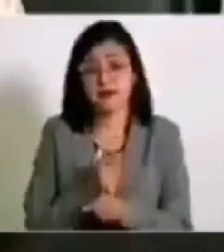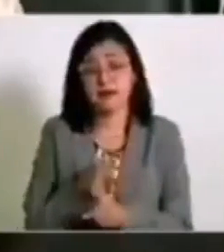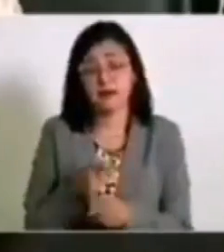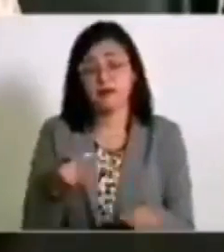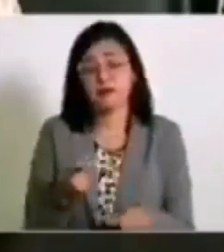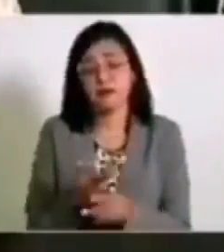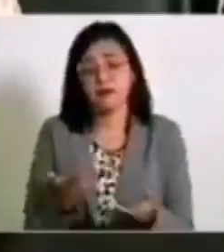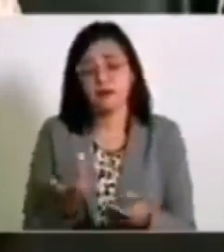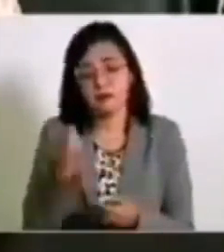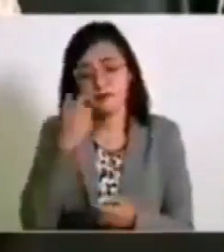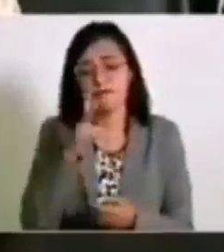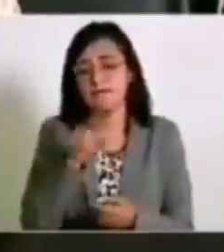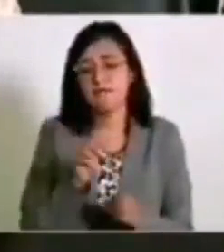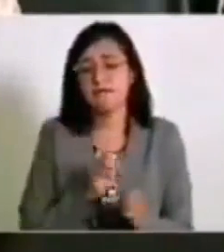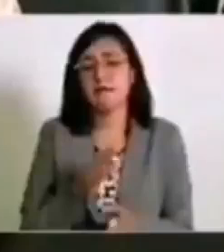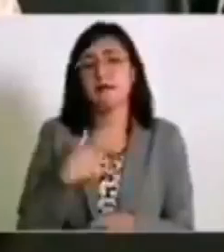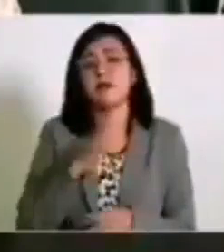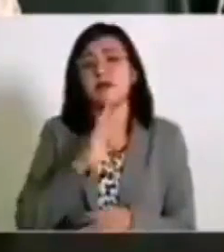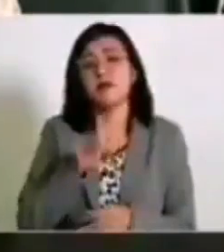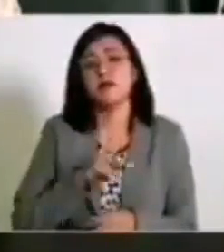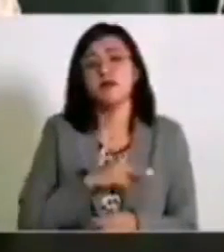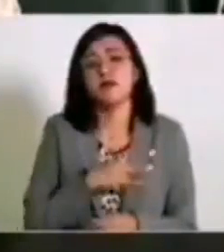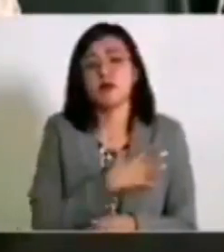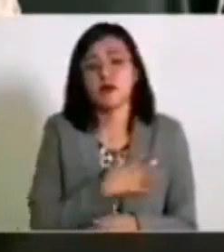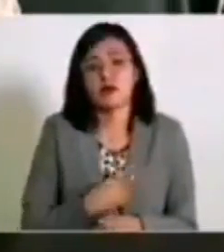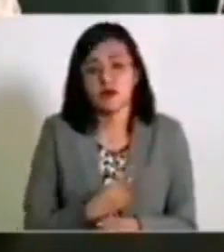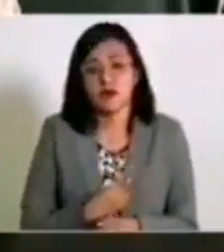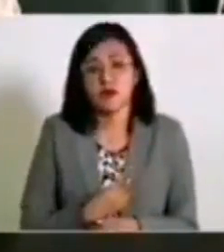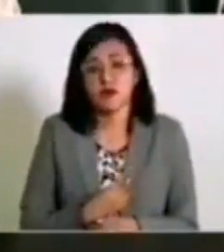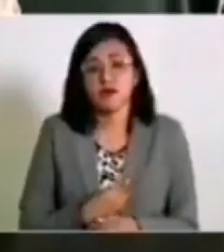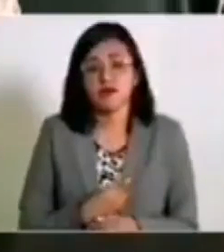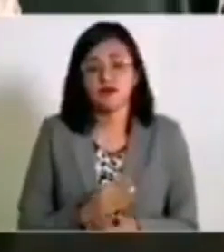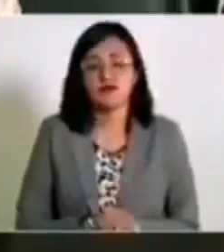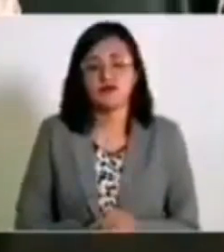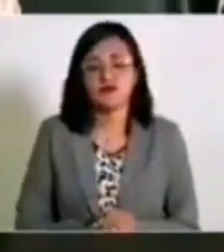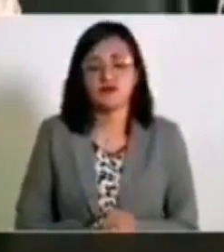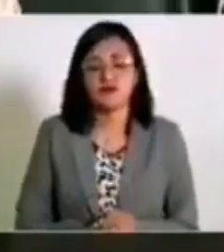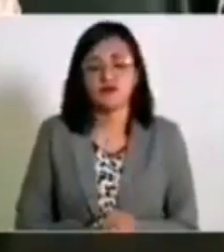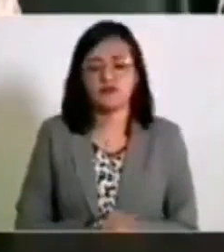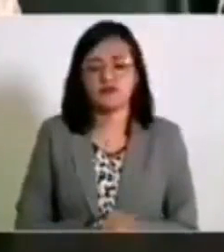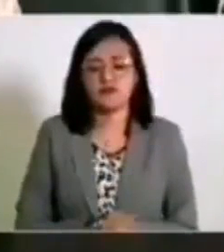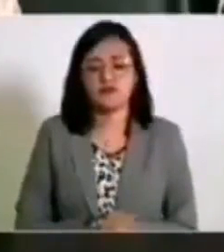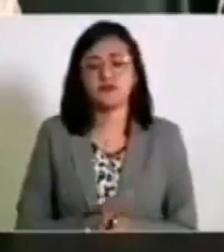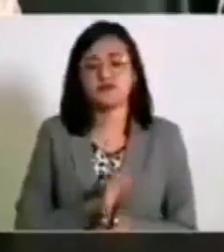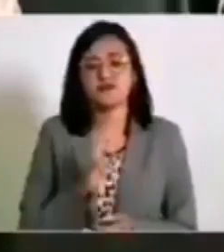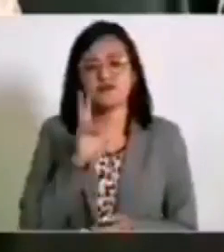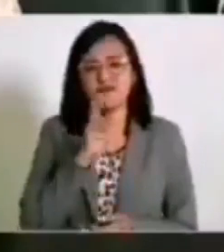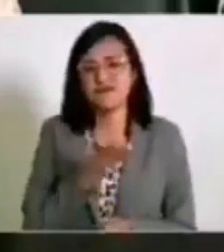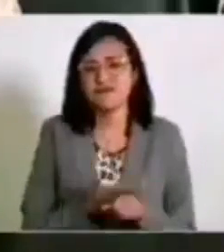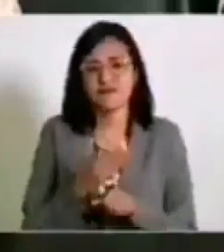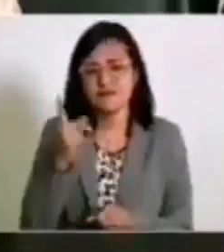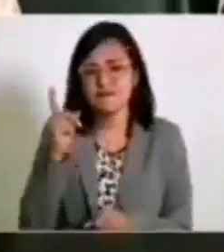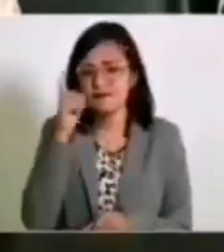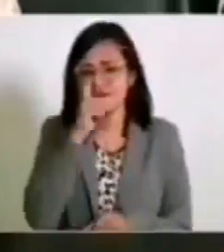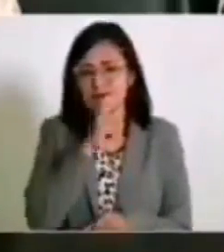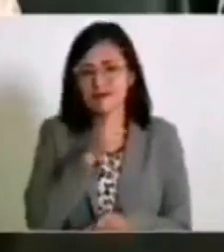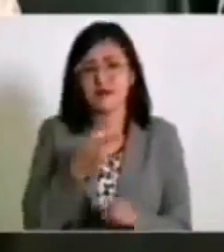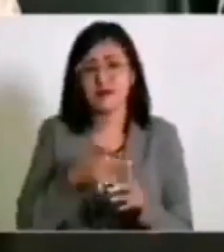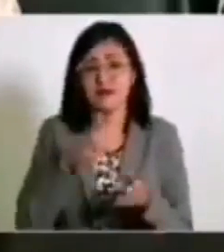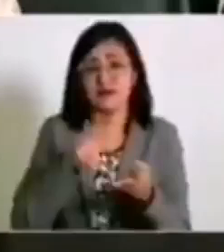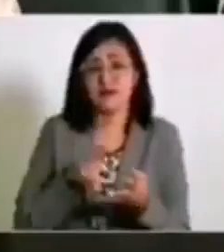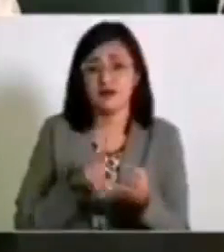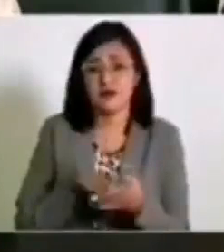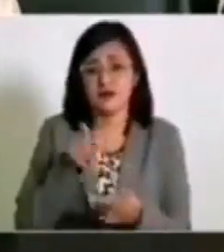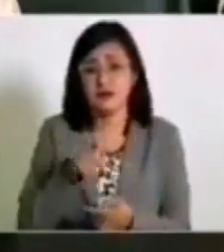este caso, para que no quede impune la muerte de mi hijo. Yo creo que ya veíamos muy difícil que meter a